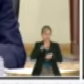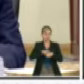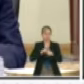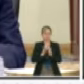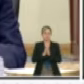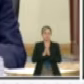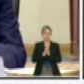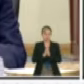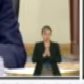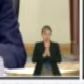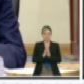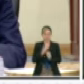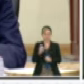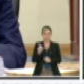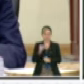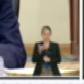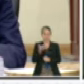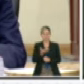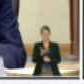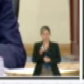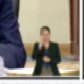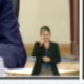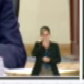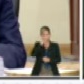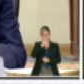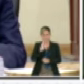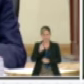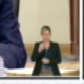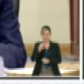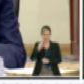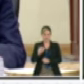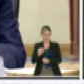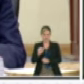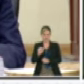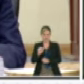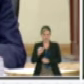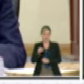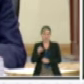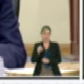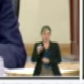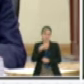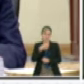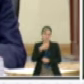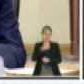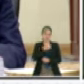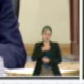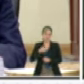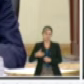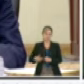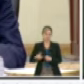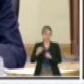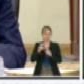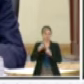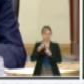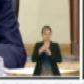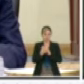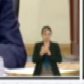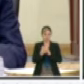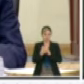que bueno no venía el caso y viene finalmente está haciendo lo que tiene que hacer y ya serán los procedimientos jurídicos los que decidan